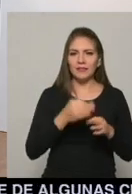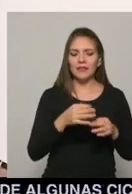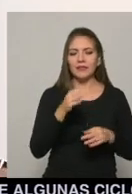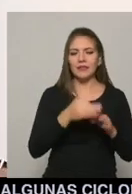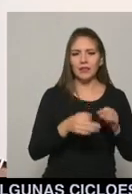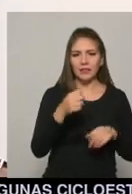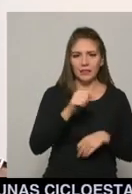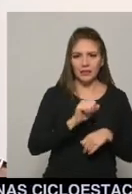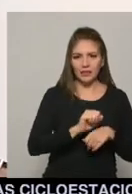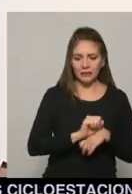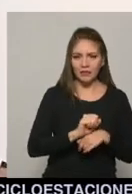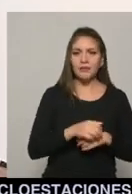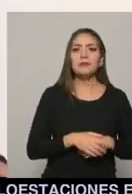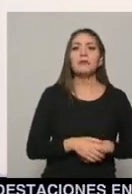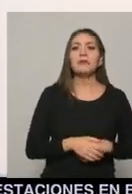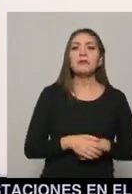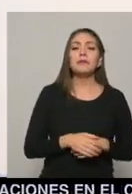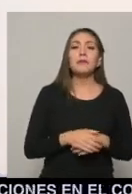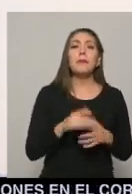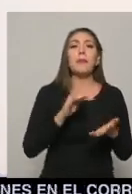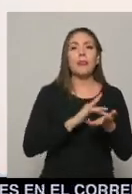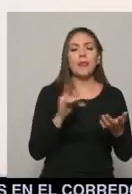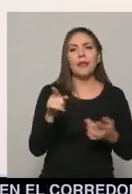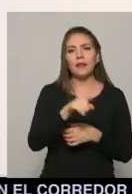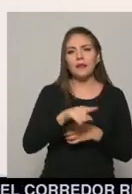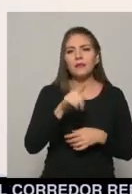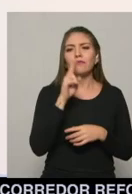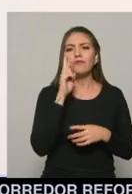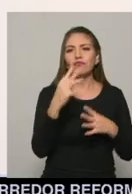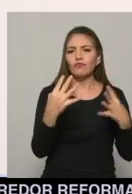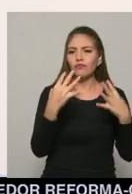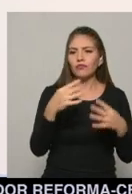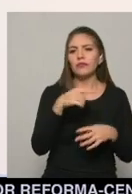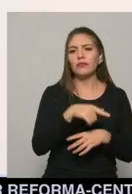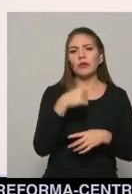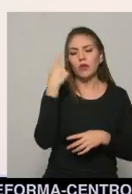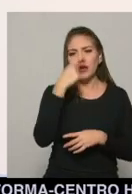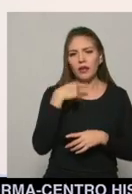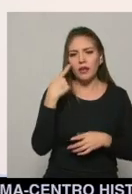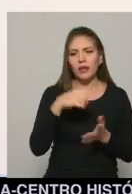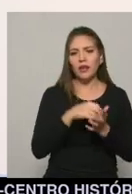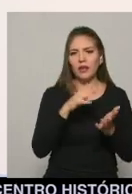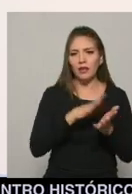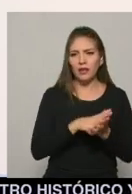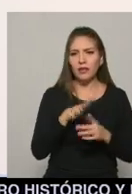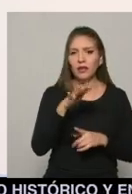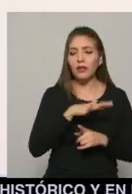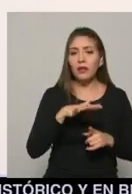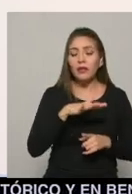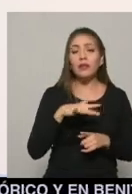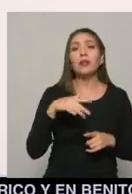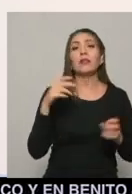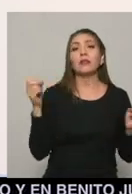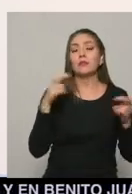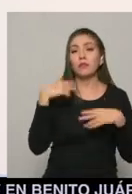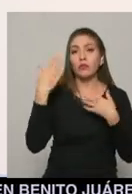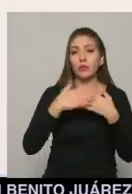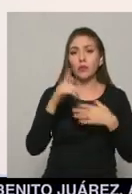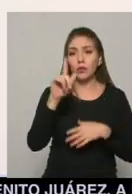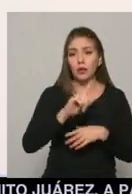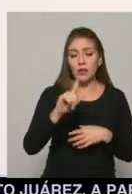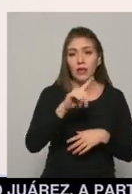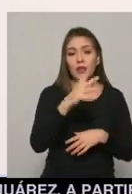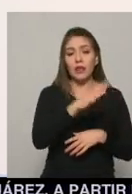vemos. Bueno, pues a usted las gracias por haberme acompañado a lo largo de esta hora en Agenda y Contexto. Yo lo espero el próximo lunes de 10 a 11